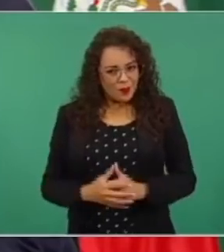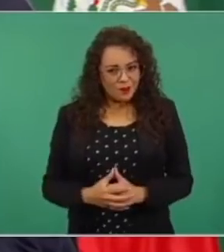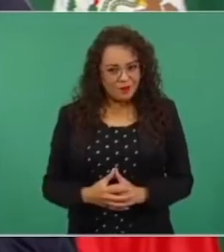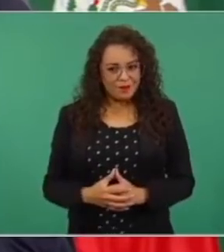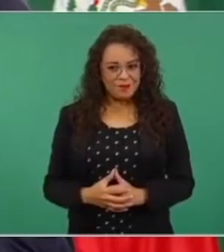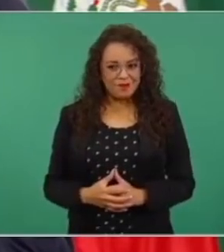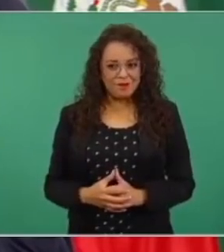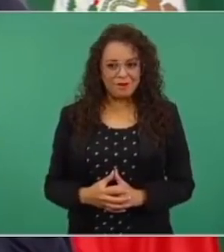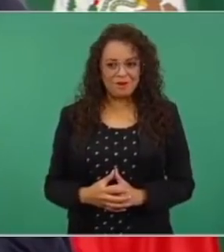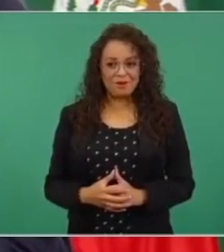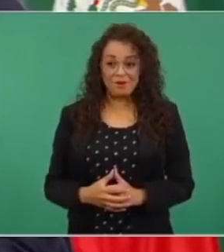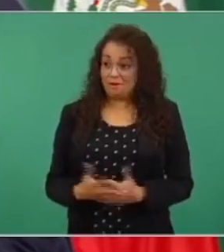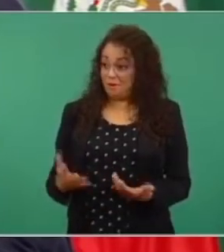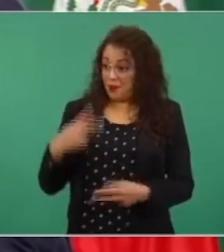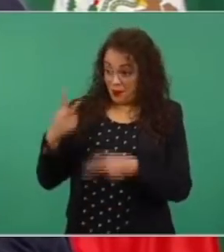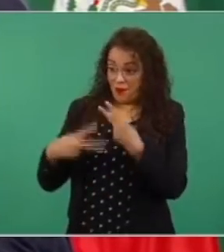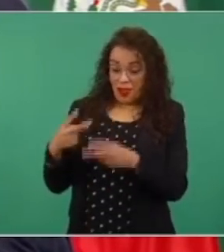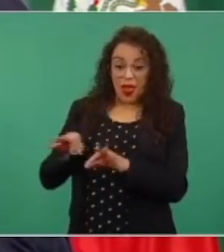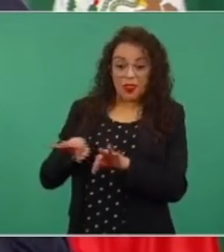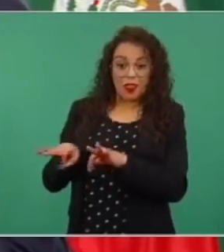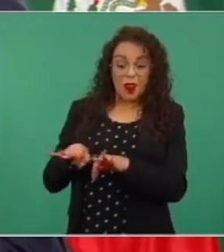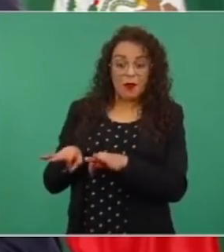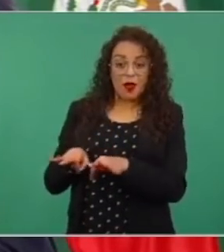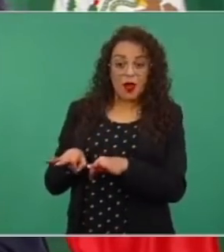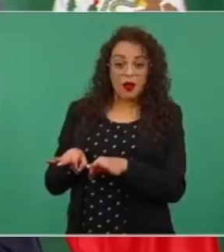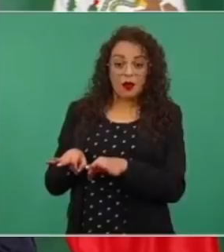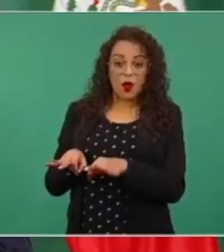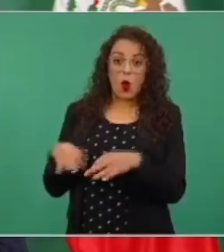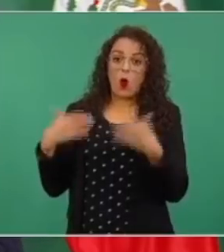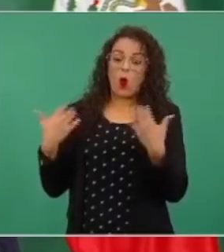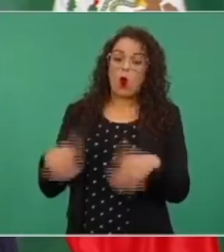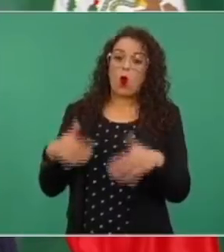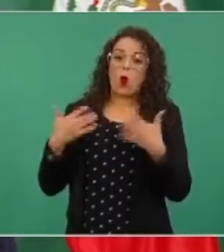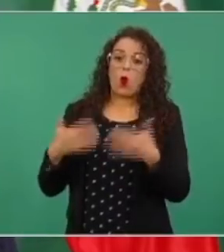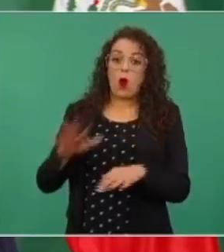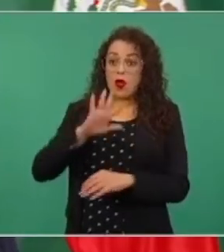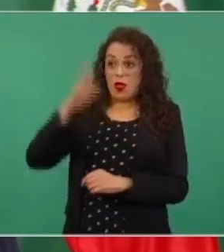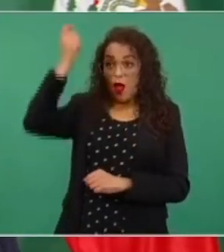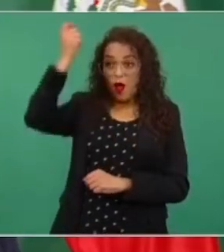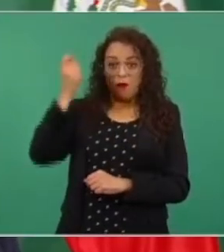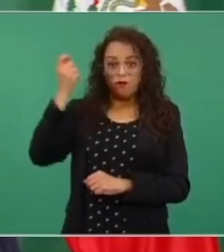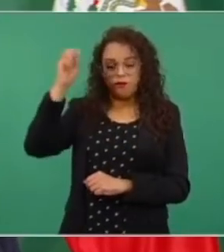que van ahí a trabajar y salen con unas pensiones